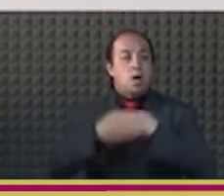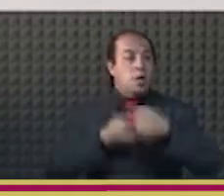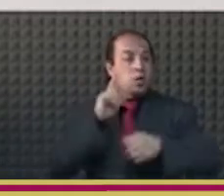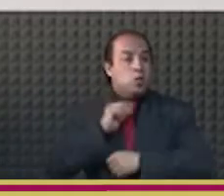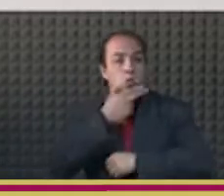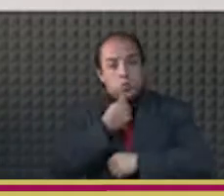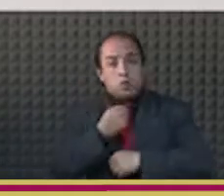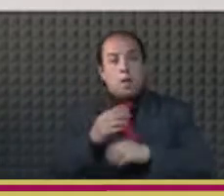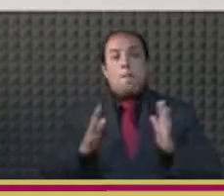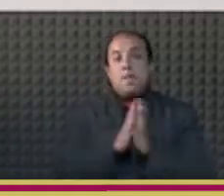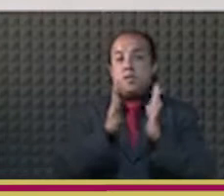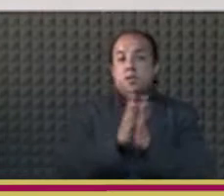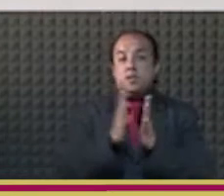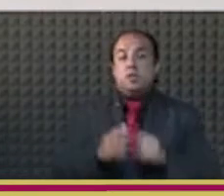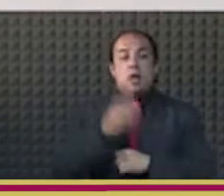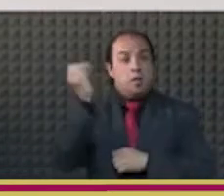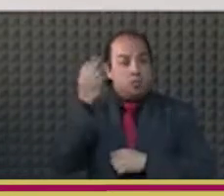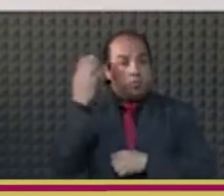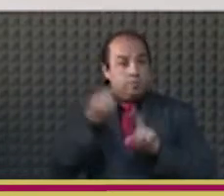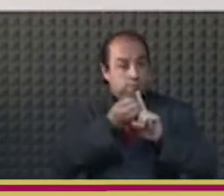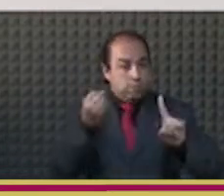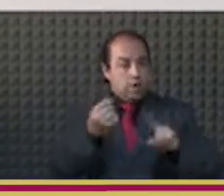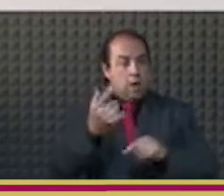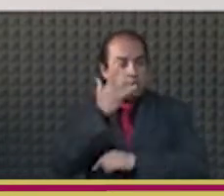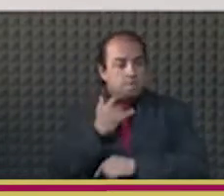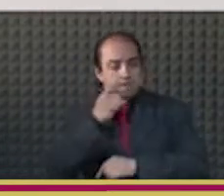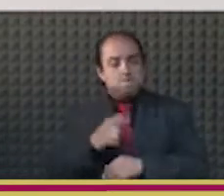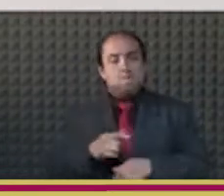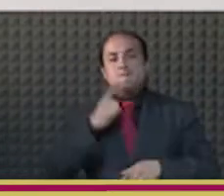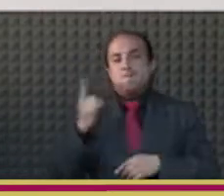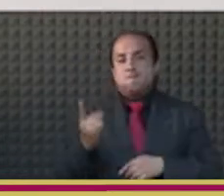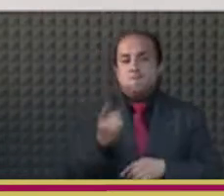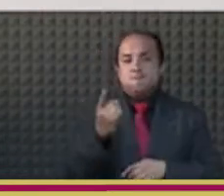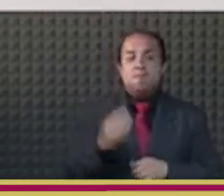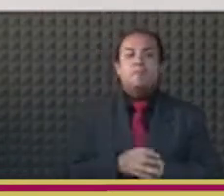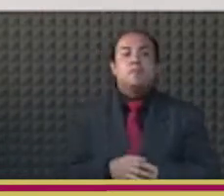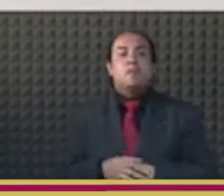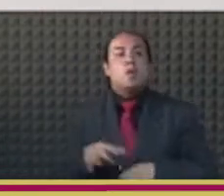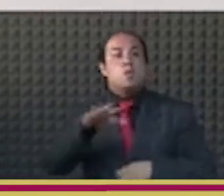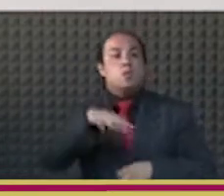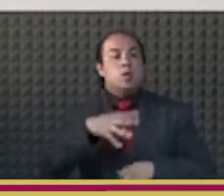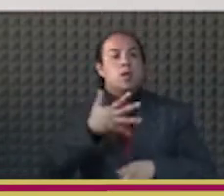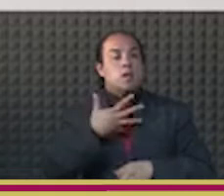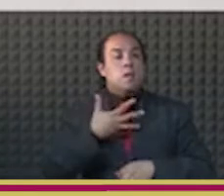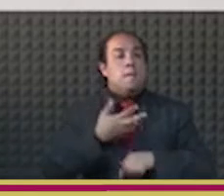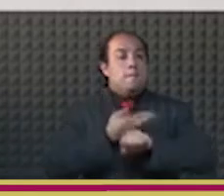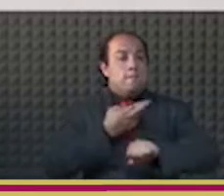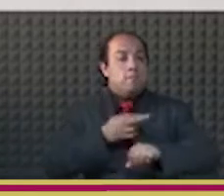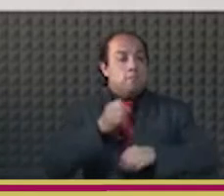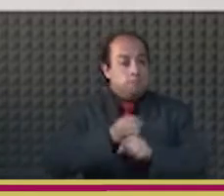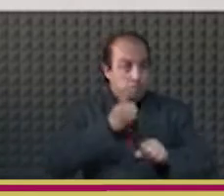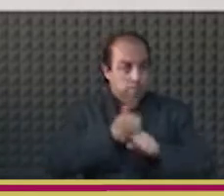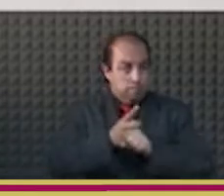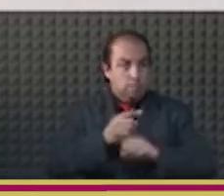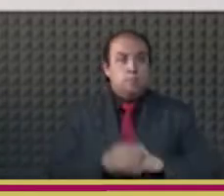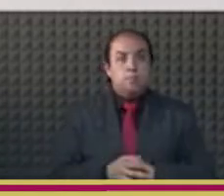han participado en la realización de este evento por su esfuerzo permanente en la búsqueda de generar mayores oportunidades